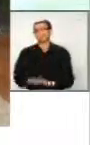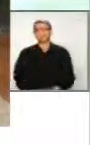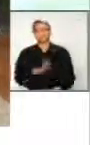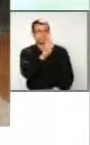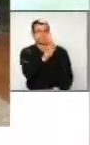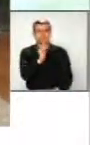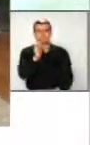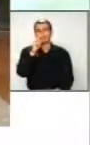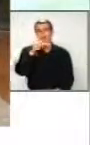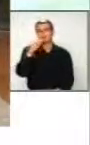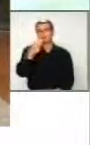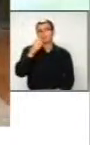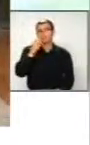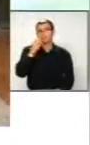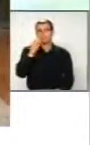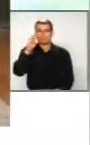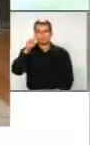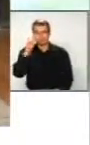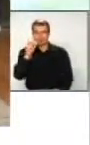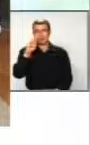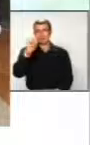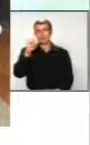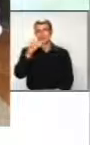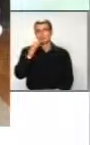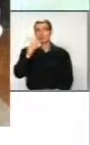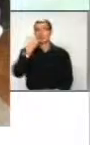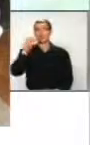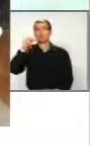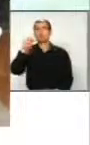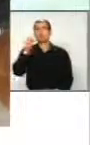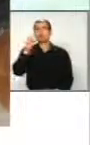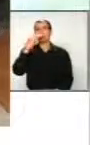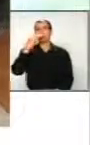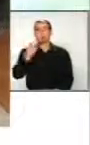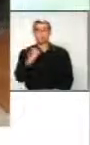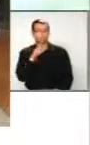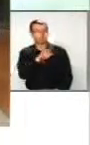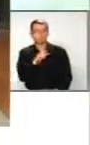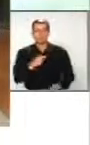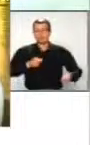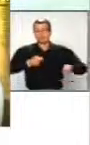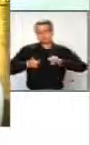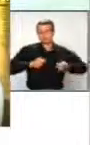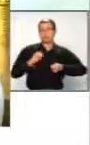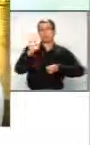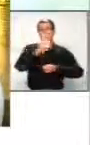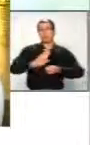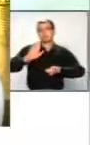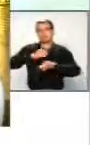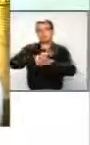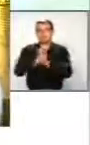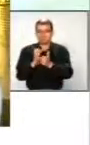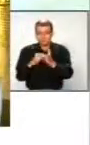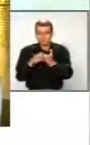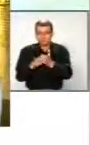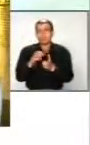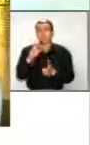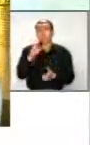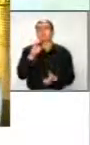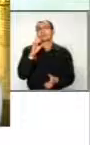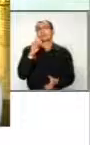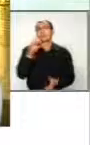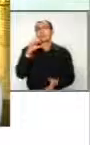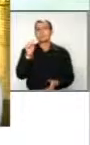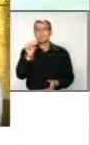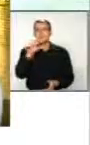María Londoño, muchas gracias por haber estado con nosotros, coordinadora en el eje cafetero de Red Papás, unos papás valientes que están saliendo a